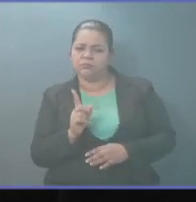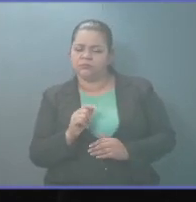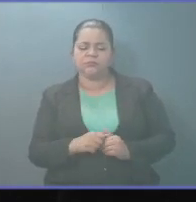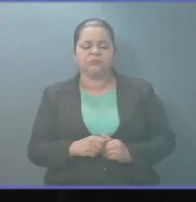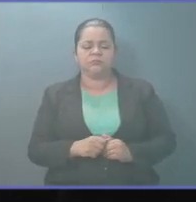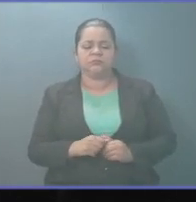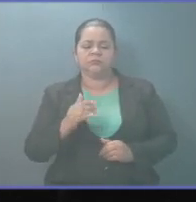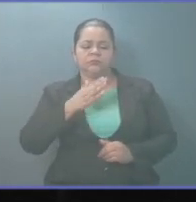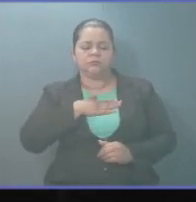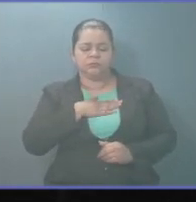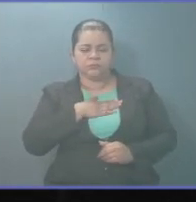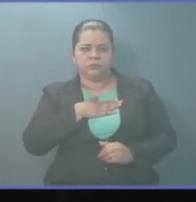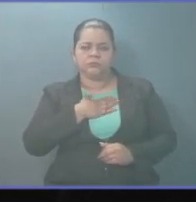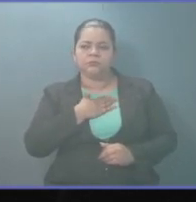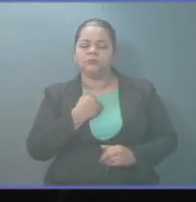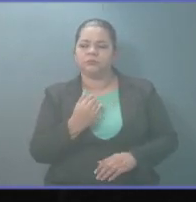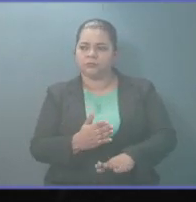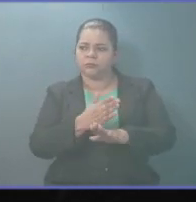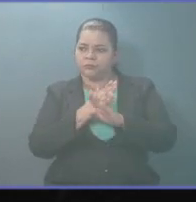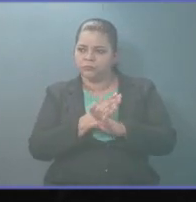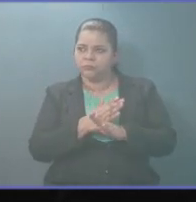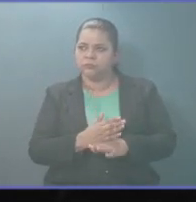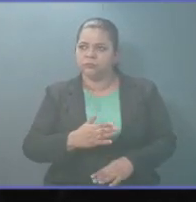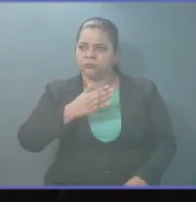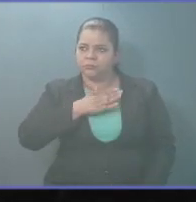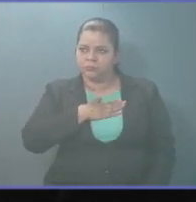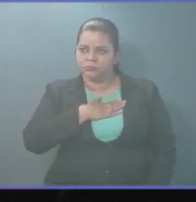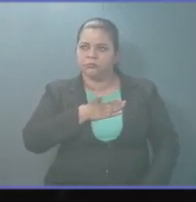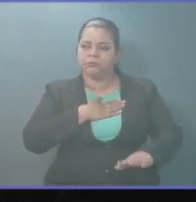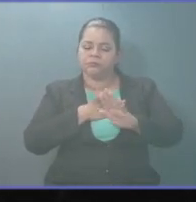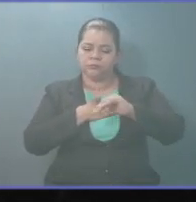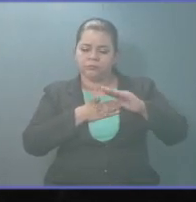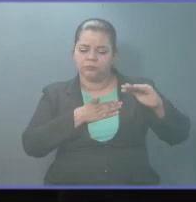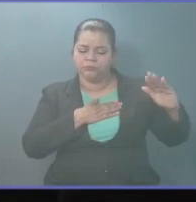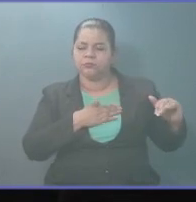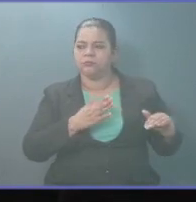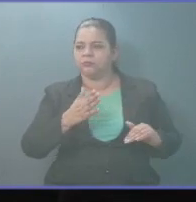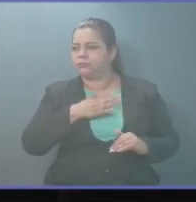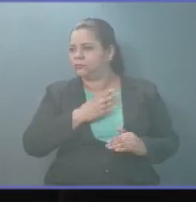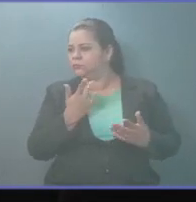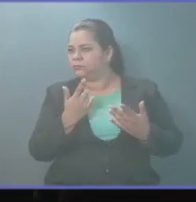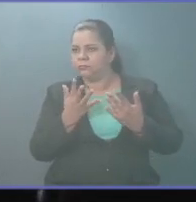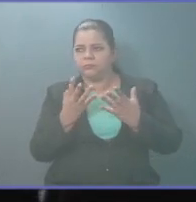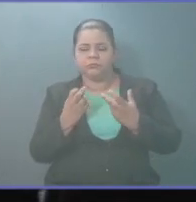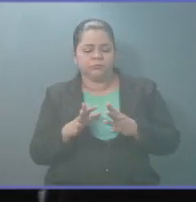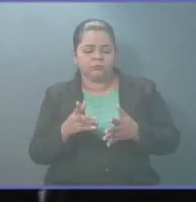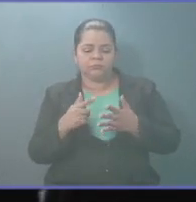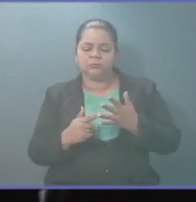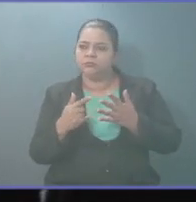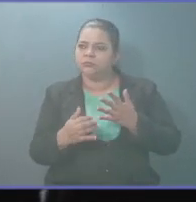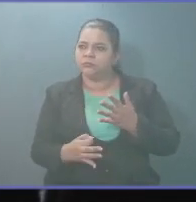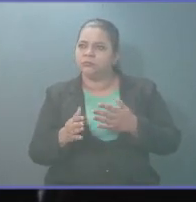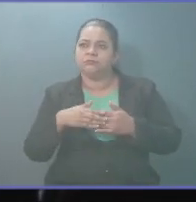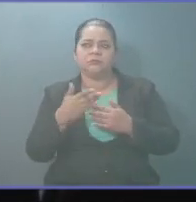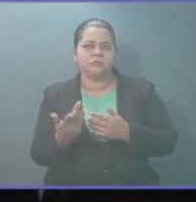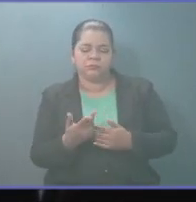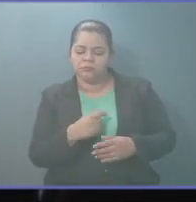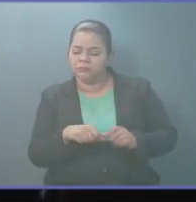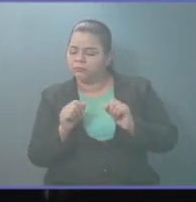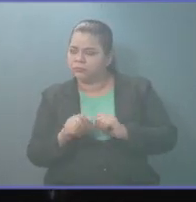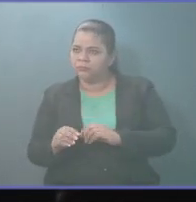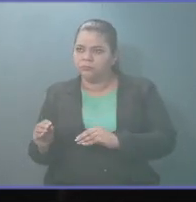del presidente de la República porque destinó parte de su discurso a hablar en lenguaje de señas